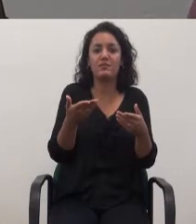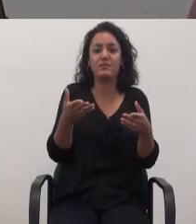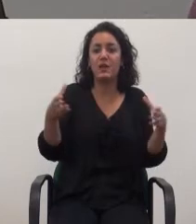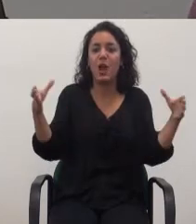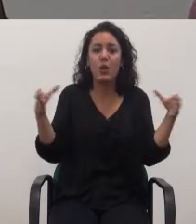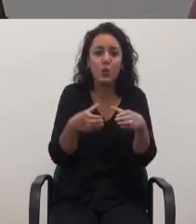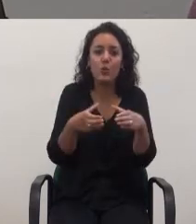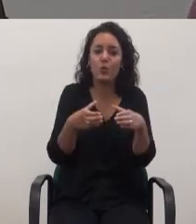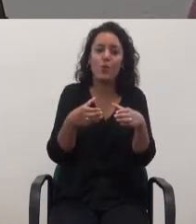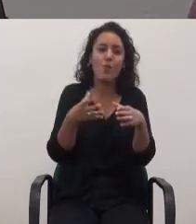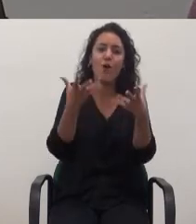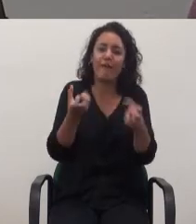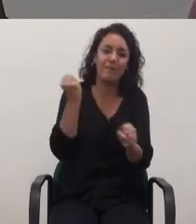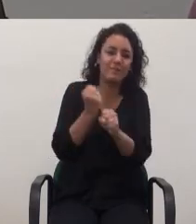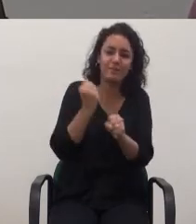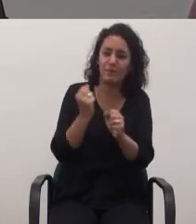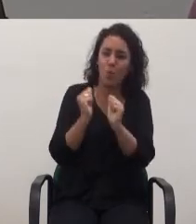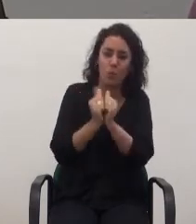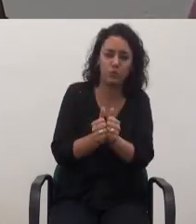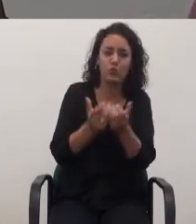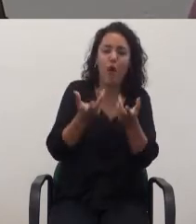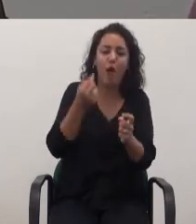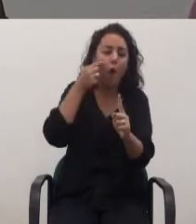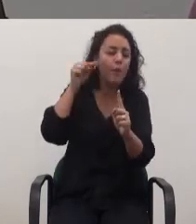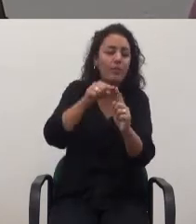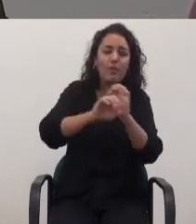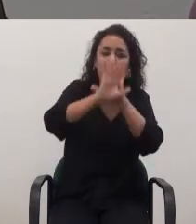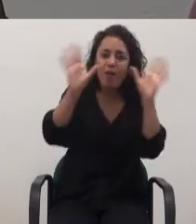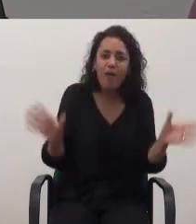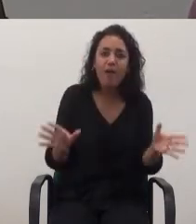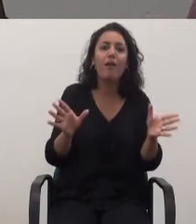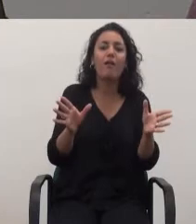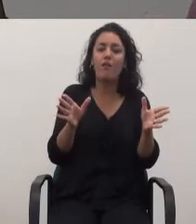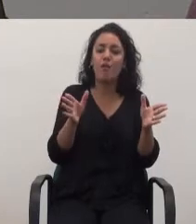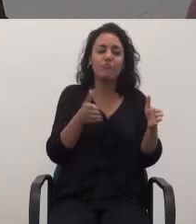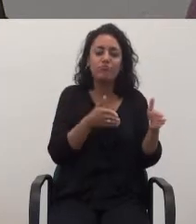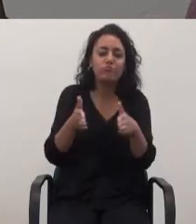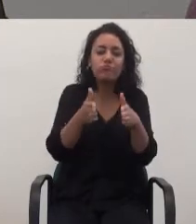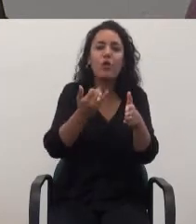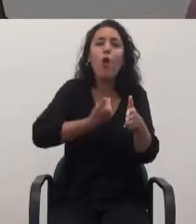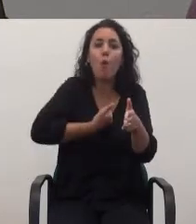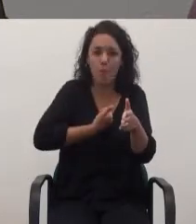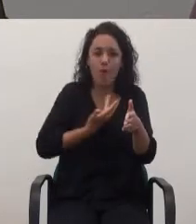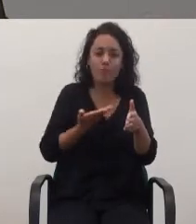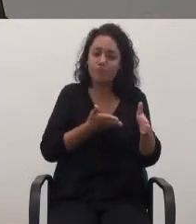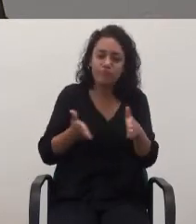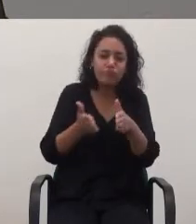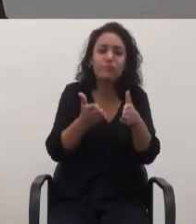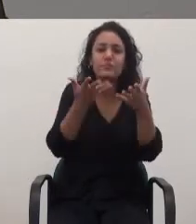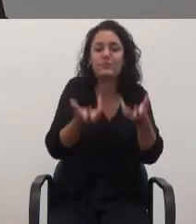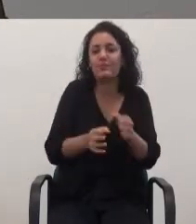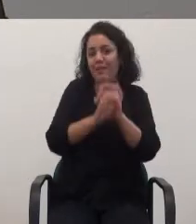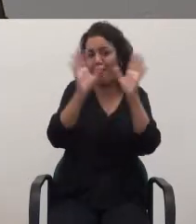rico, donde hay proyectos claros o distintos puntos de vista y hacia dónde se quiere ir, y se van conjugando, y eso como que le da